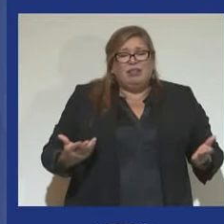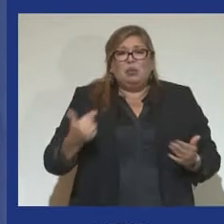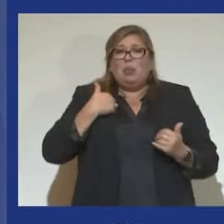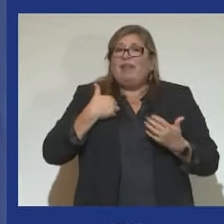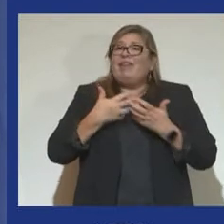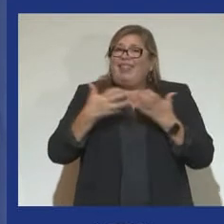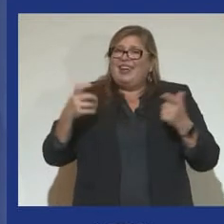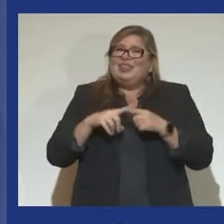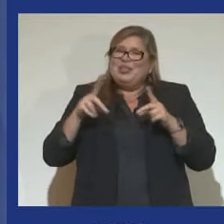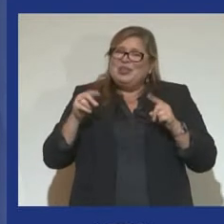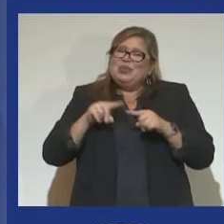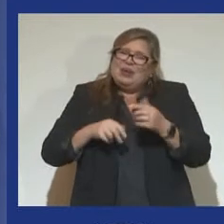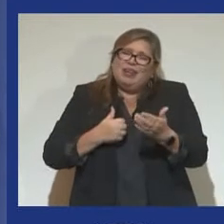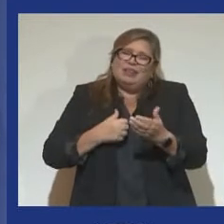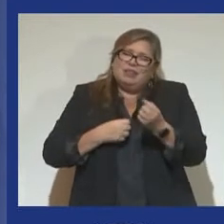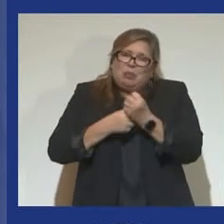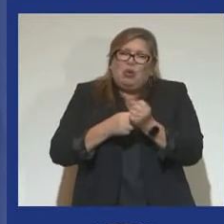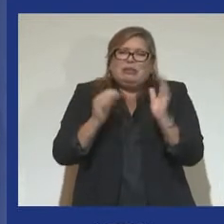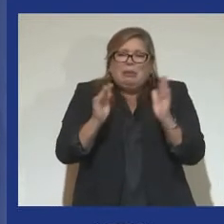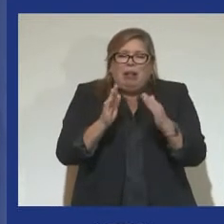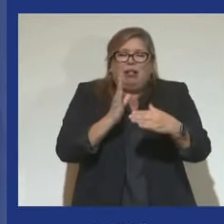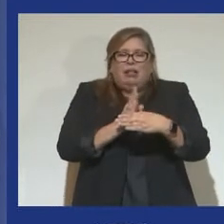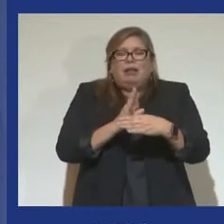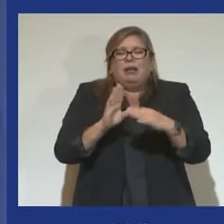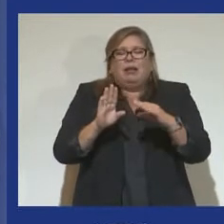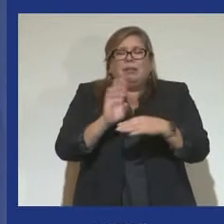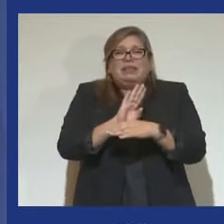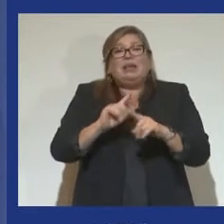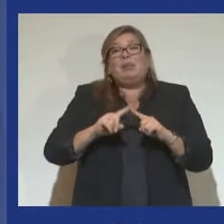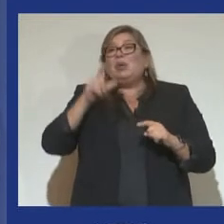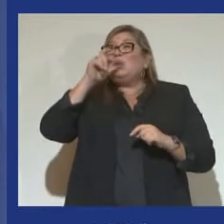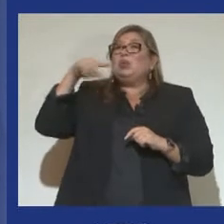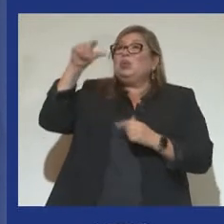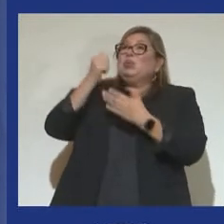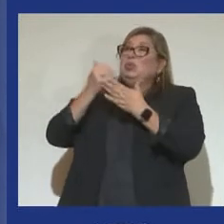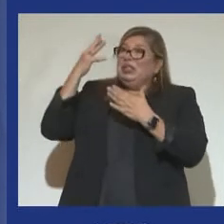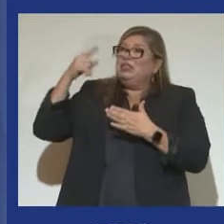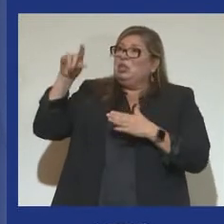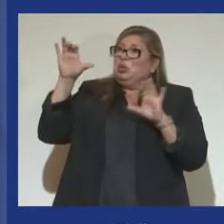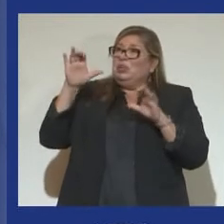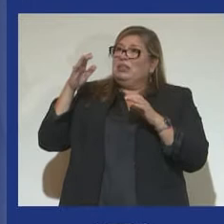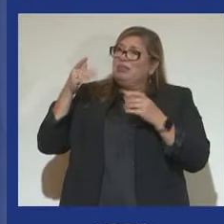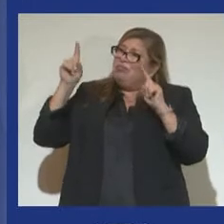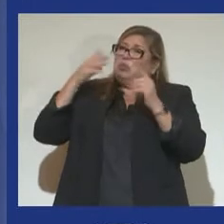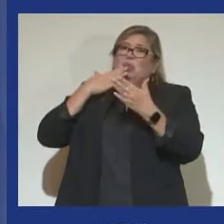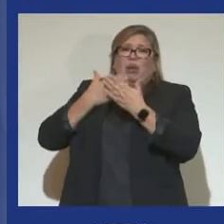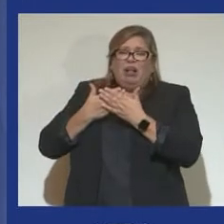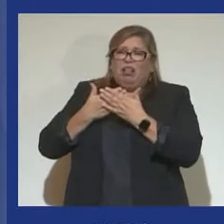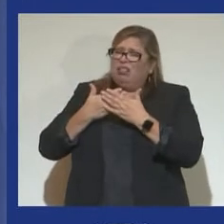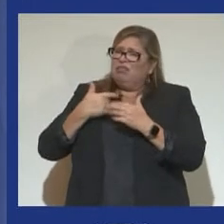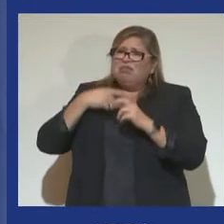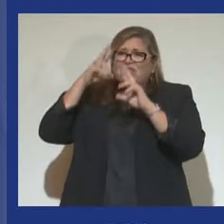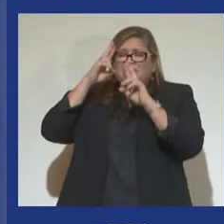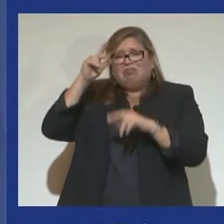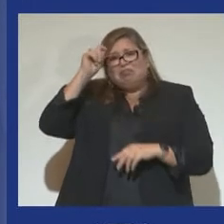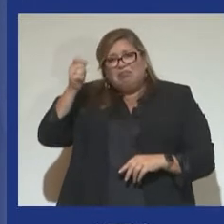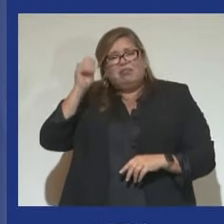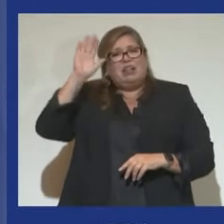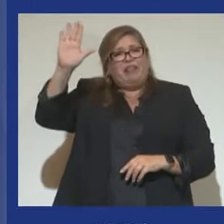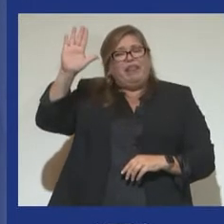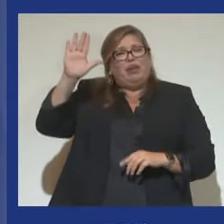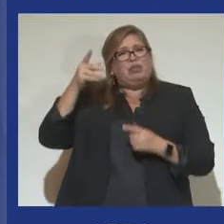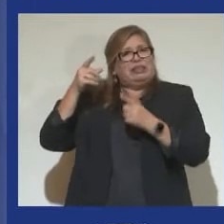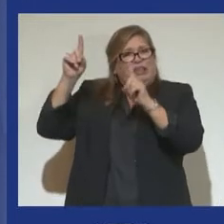queda mucho por hacer para pequeñas empresas pero hay mucha gente que le va muy bien yo admiro y respeto